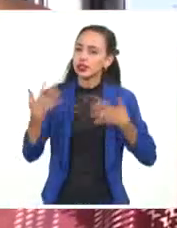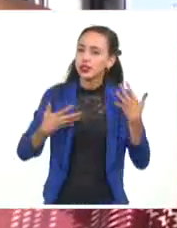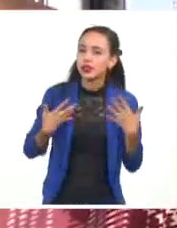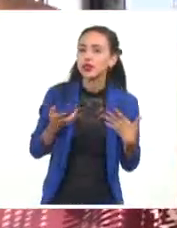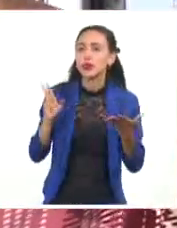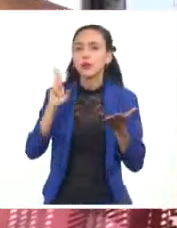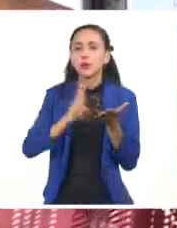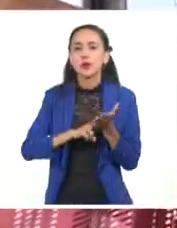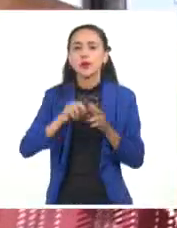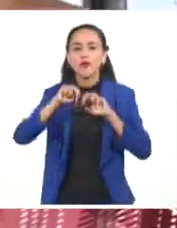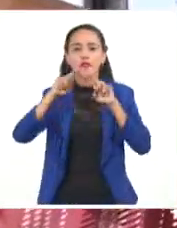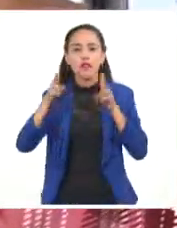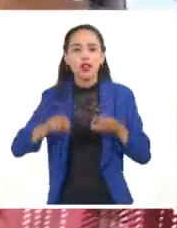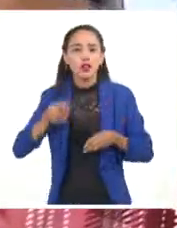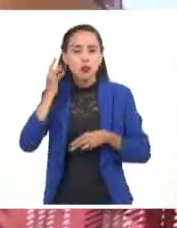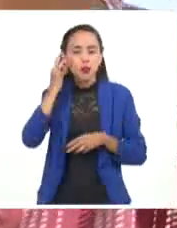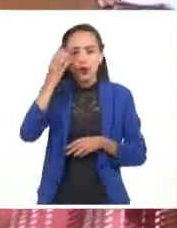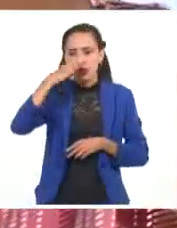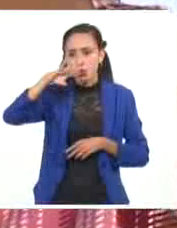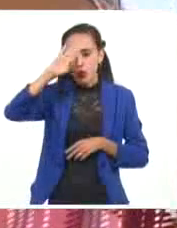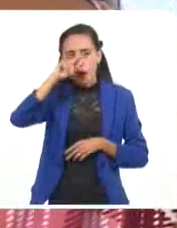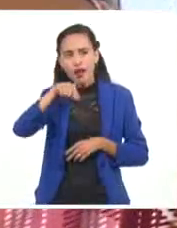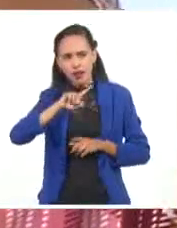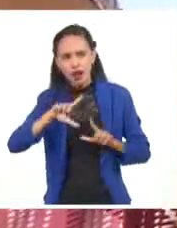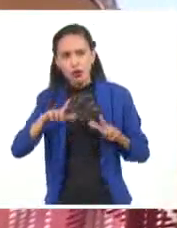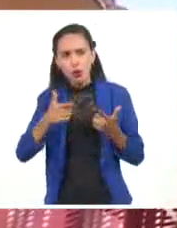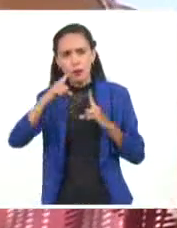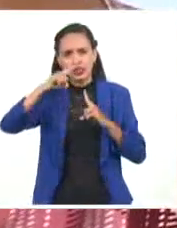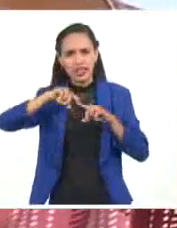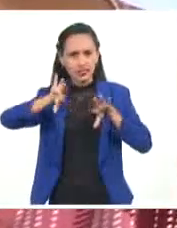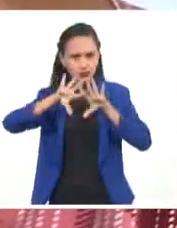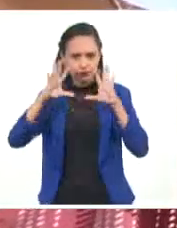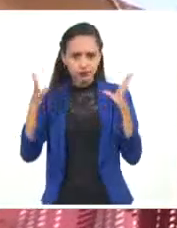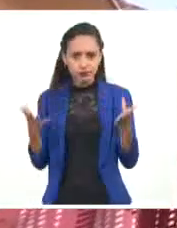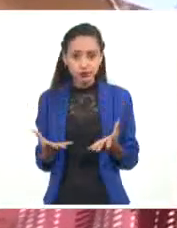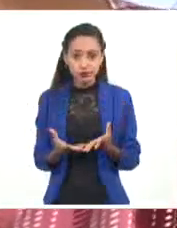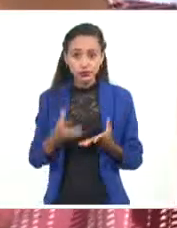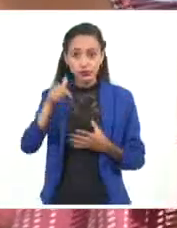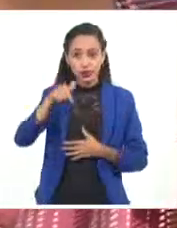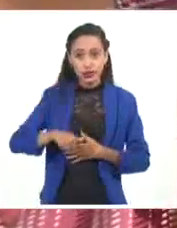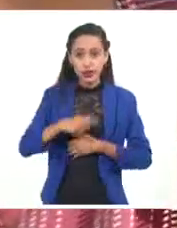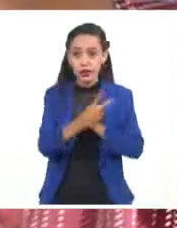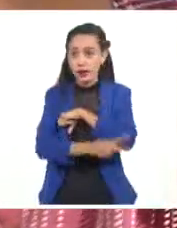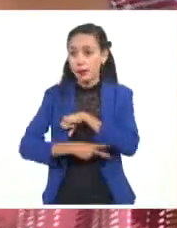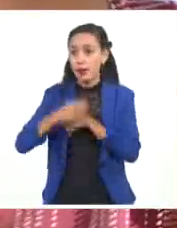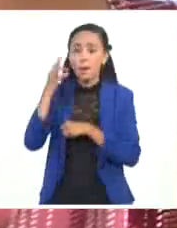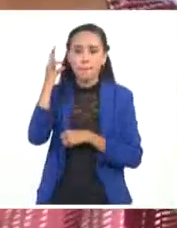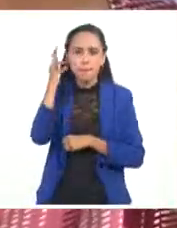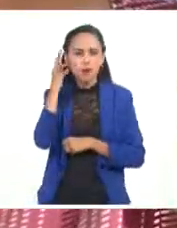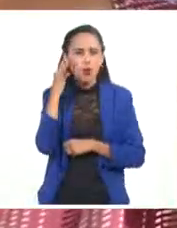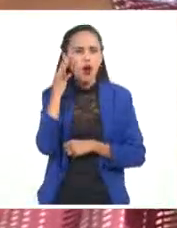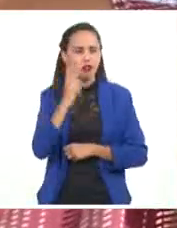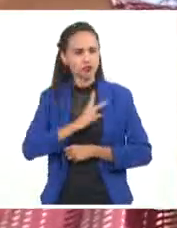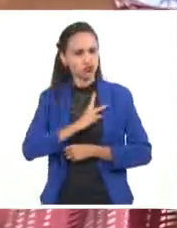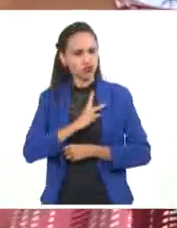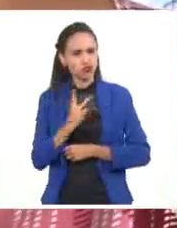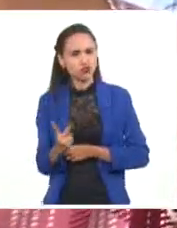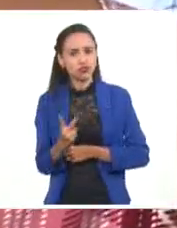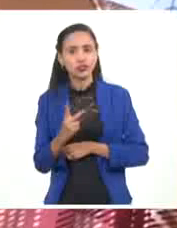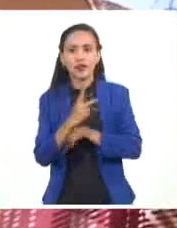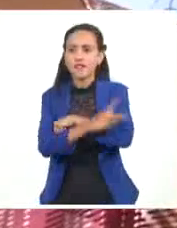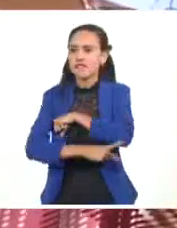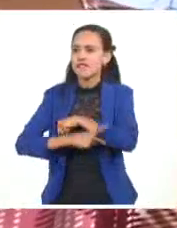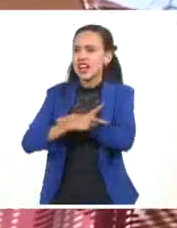federadas, de cumplir con todas las tareas que se le asignan aquí en el país. Son mujeres con coraje, mujeres